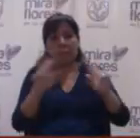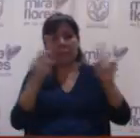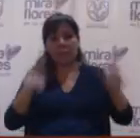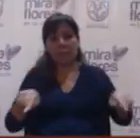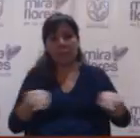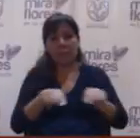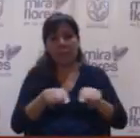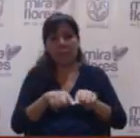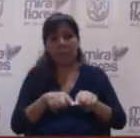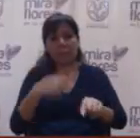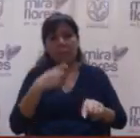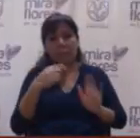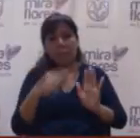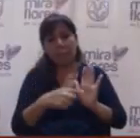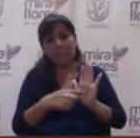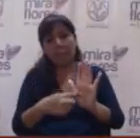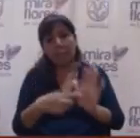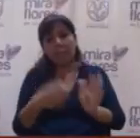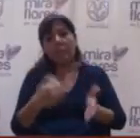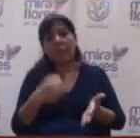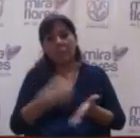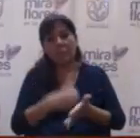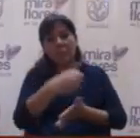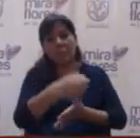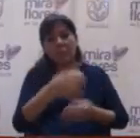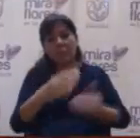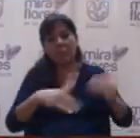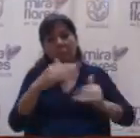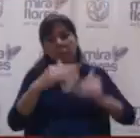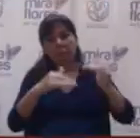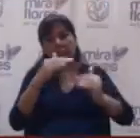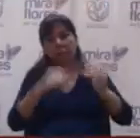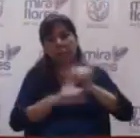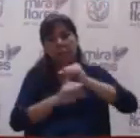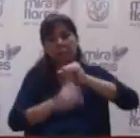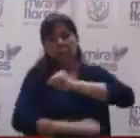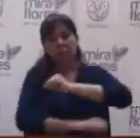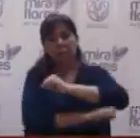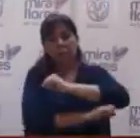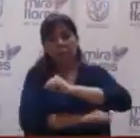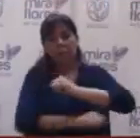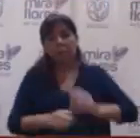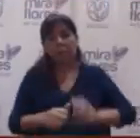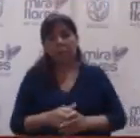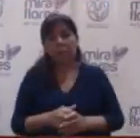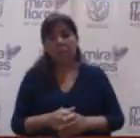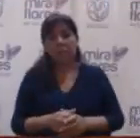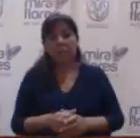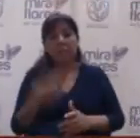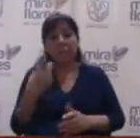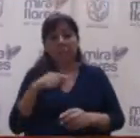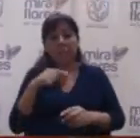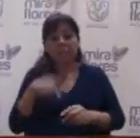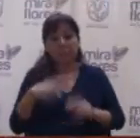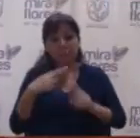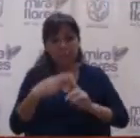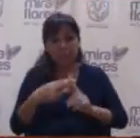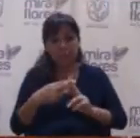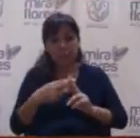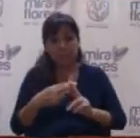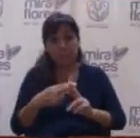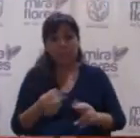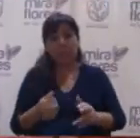el monto de la inversión? Es todo, señor alcalde. Bien, para darle respuesta inmediata al